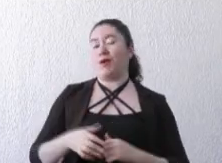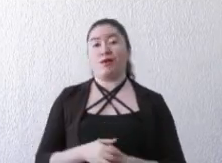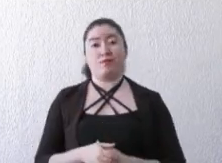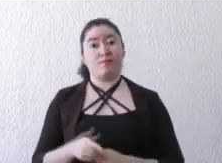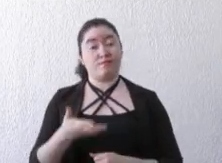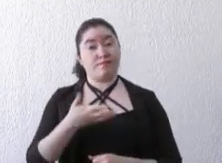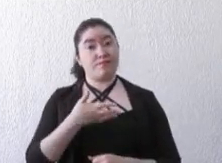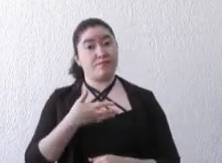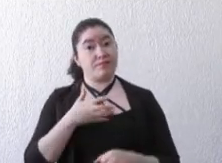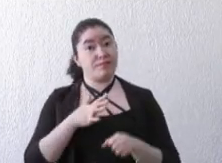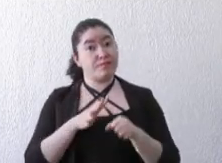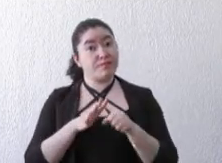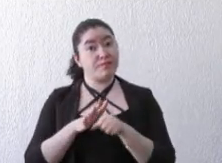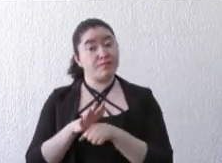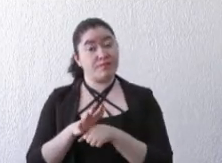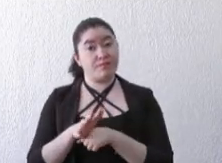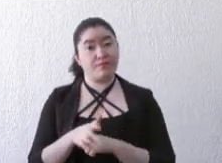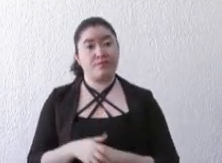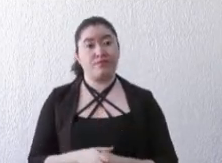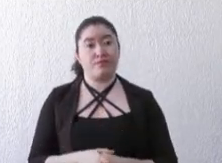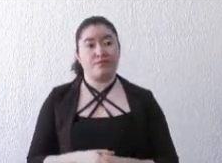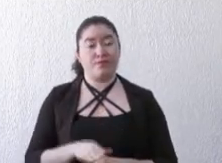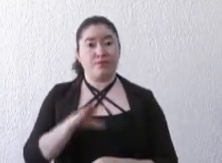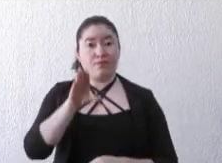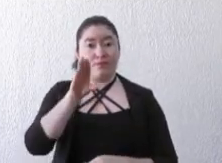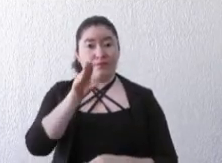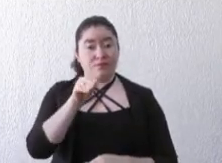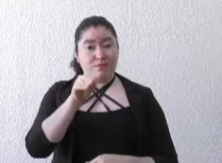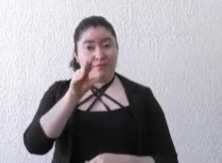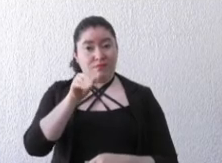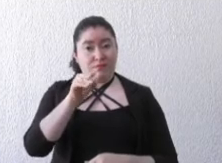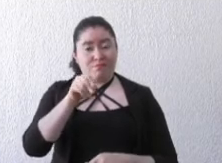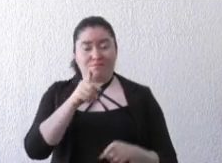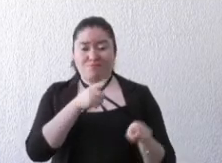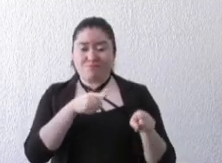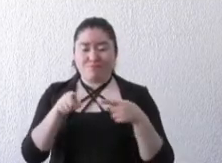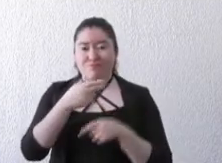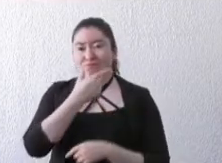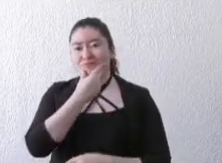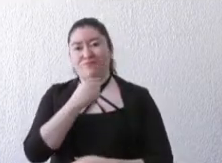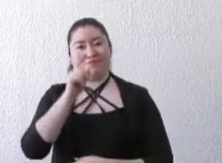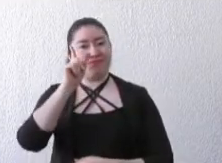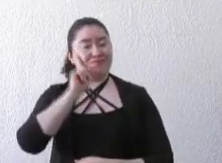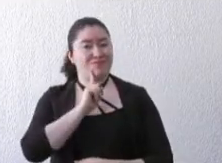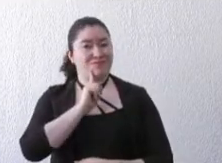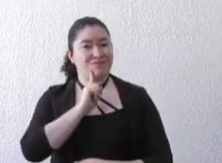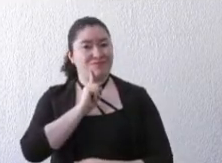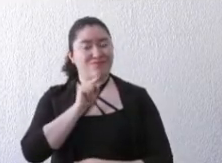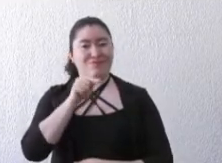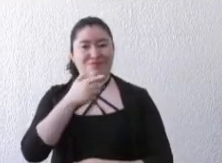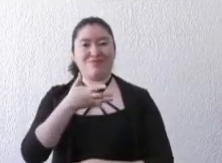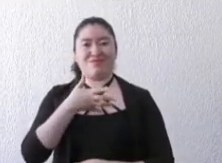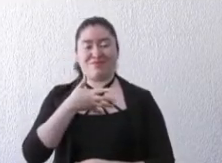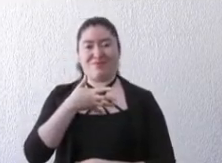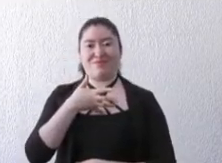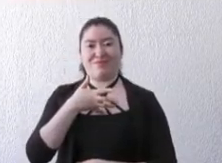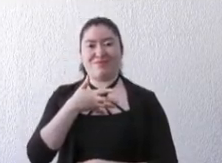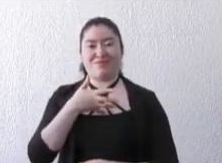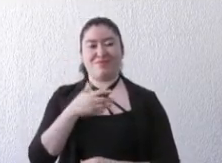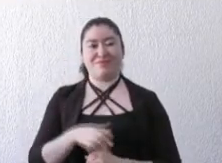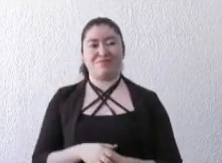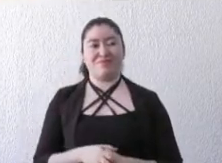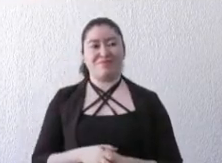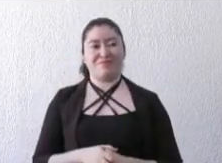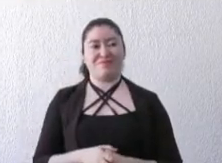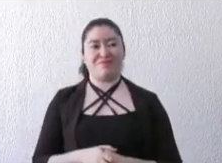más de los 90 músicas y músicos que estarán ahí, bueno, podrán estar en un